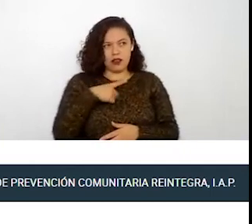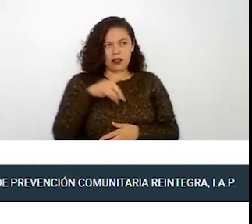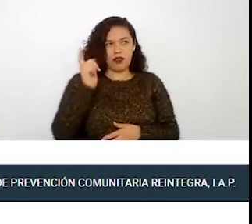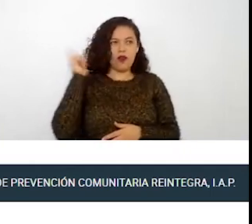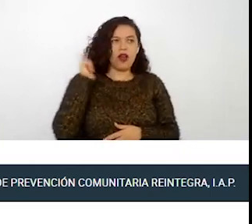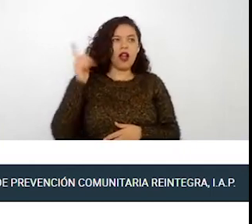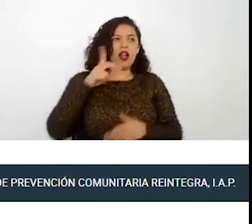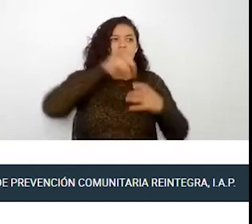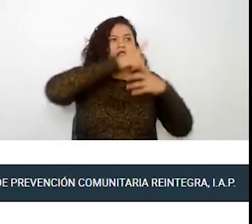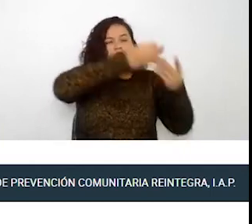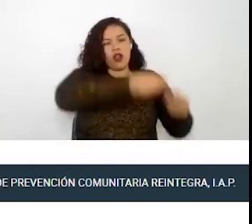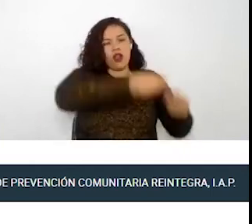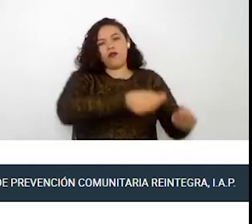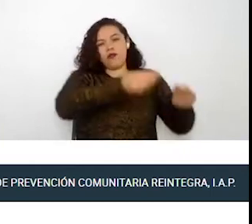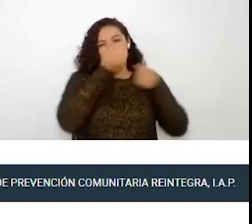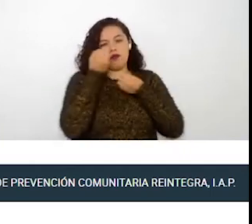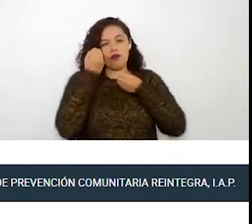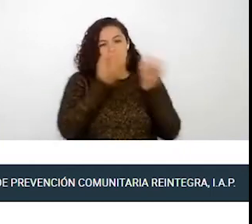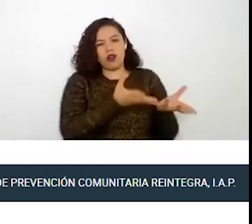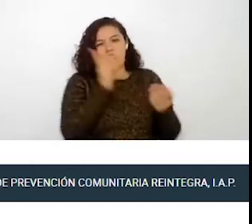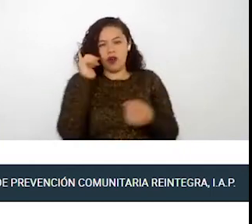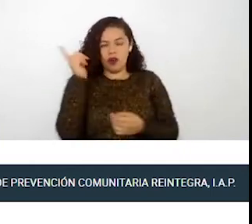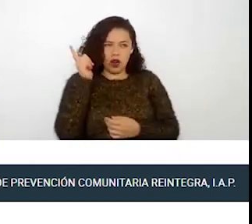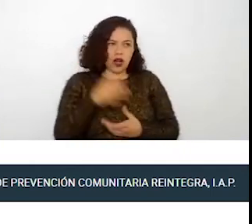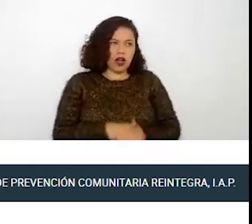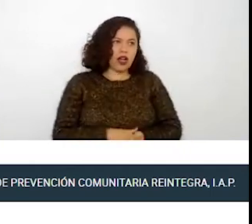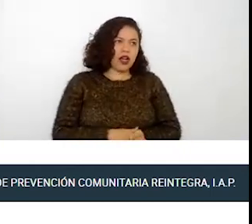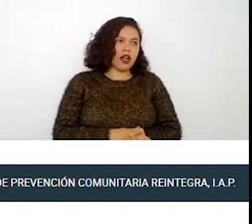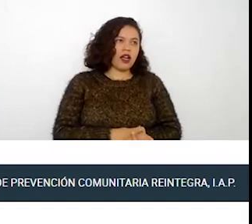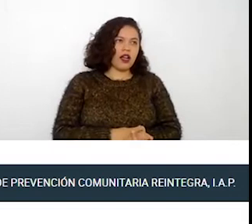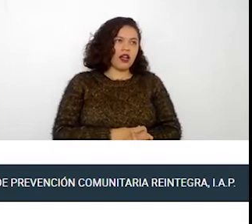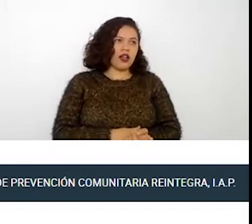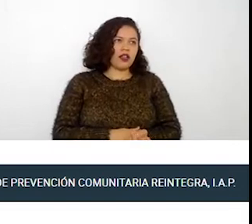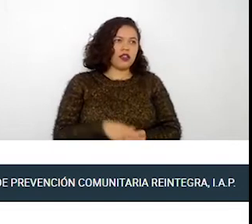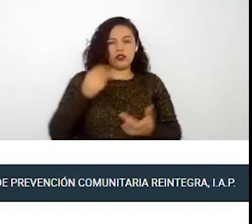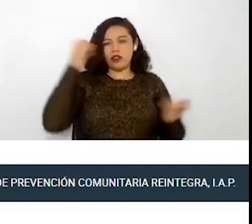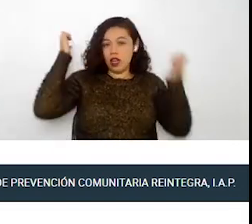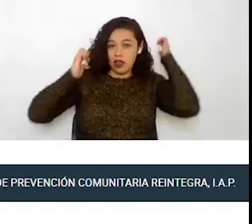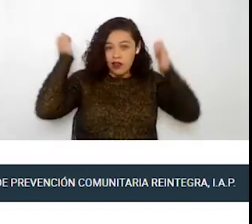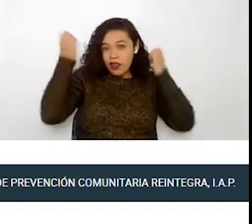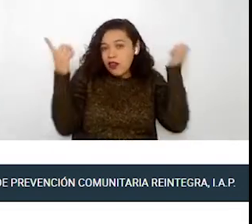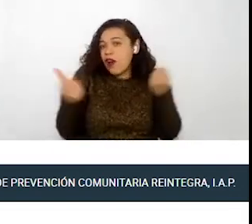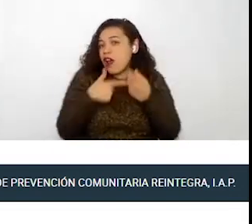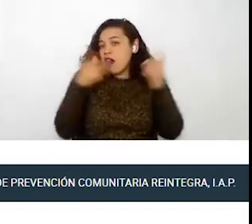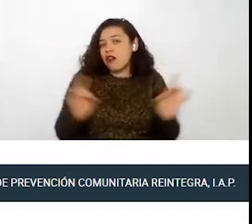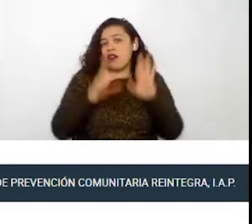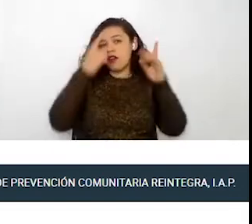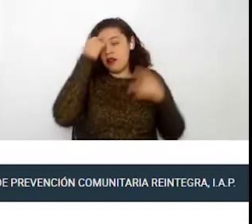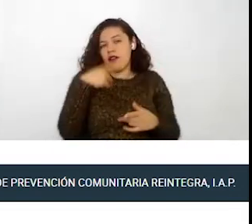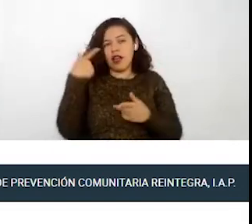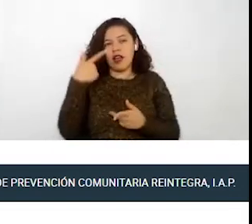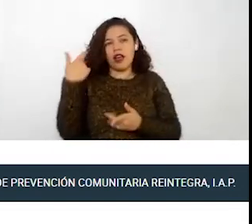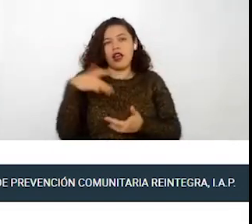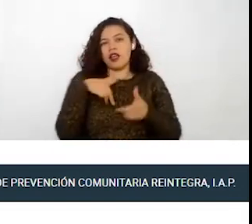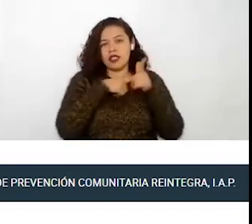donativos esperemos si no este realizar eventos No sé no algo que puedan para poder sobrevivir